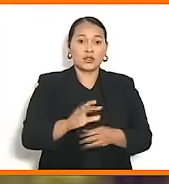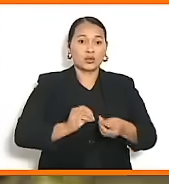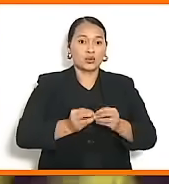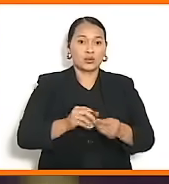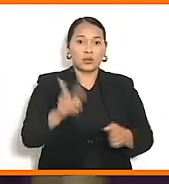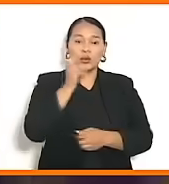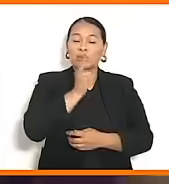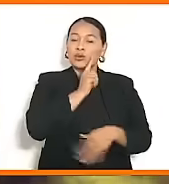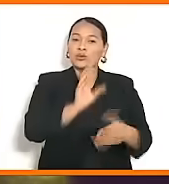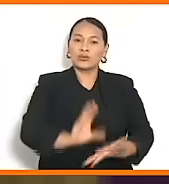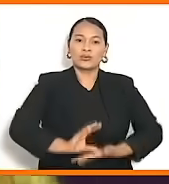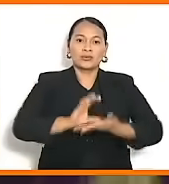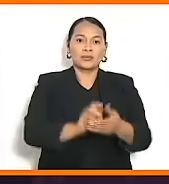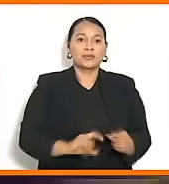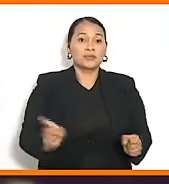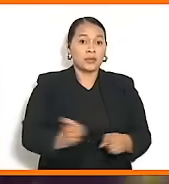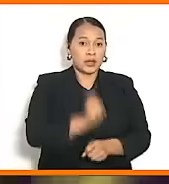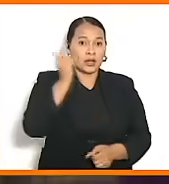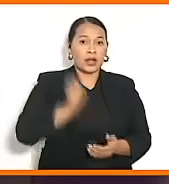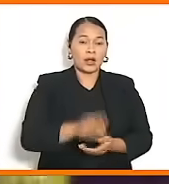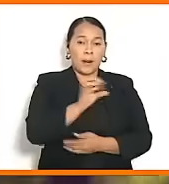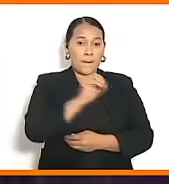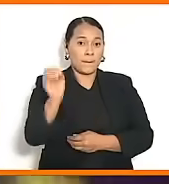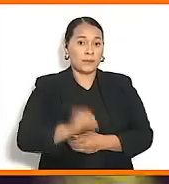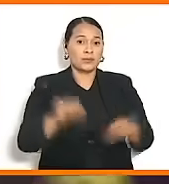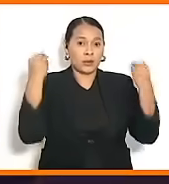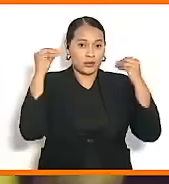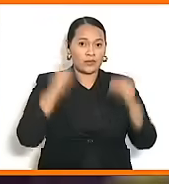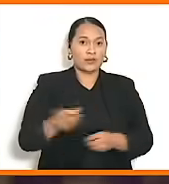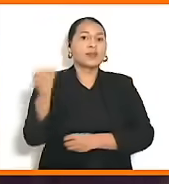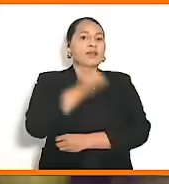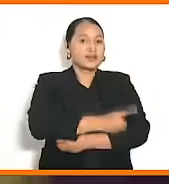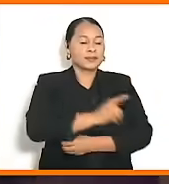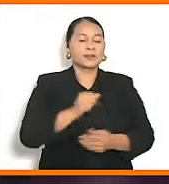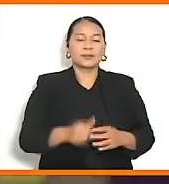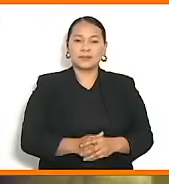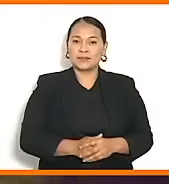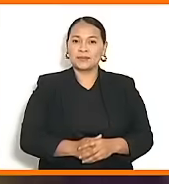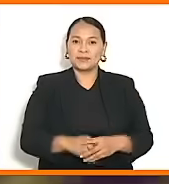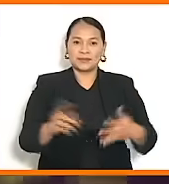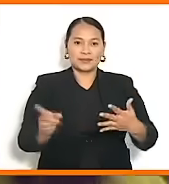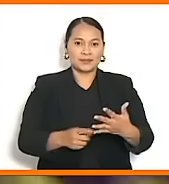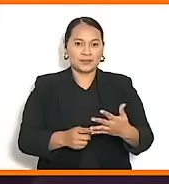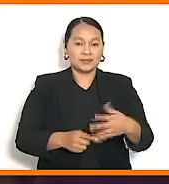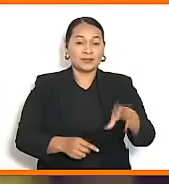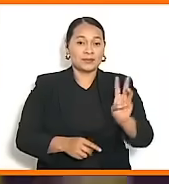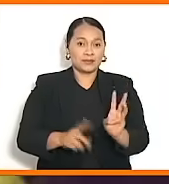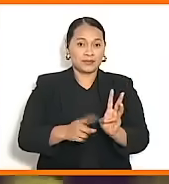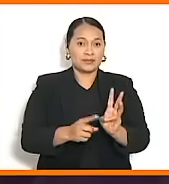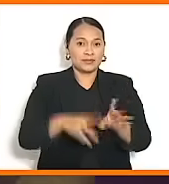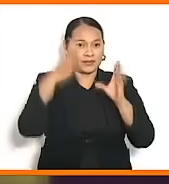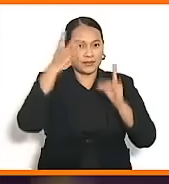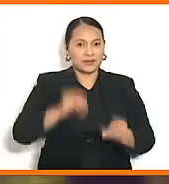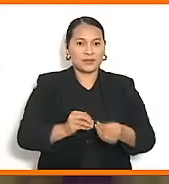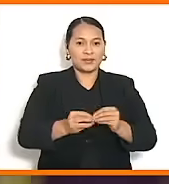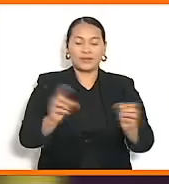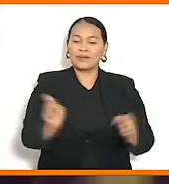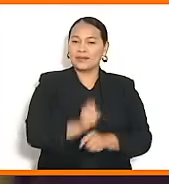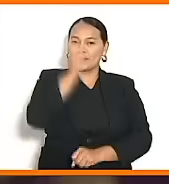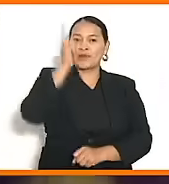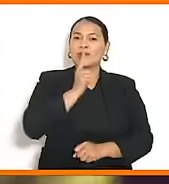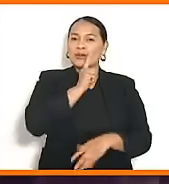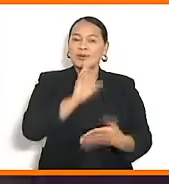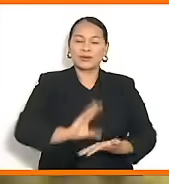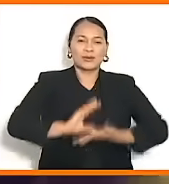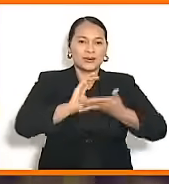Premio, obtenés un porcentaje de las ventas de ese día. Se llegó el momento de conocer el sexto y decisivo número millonario y será Marbella